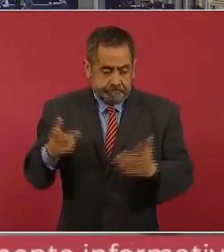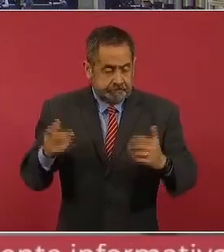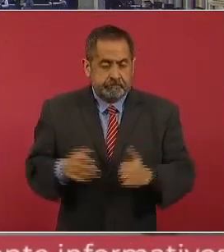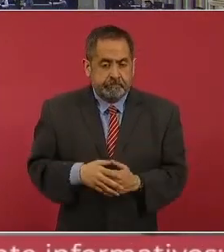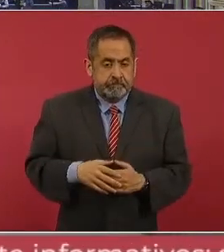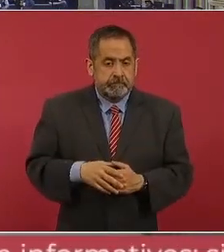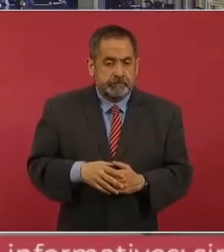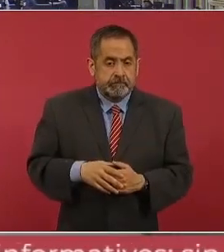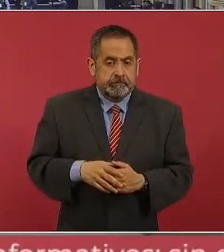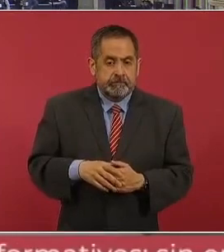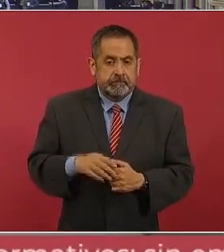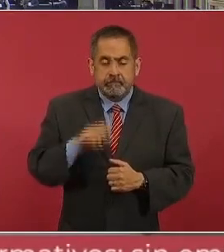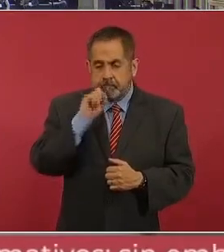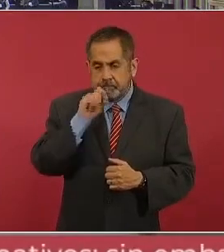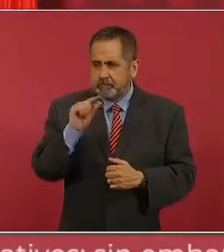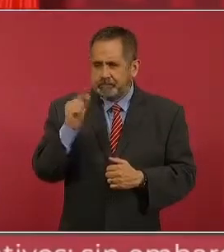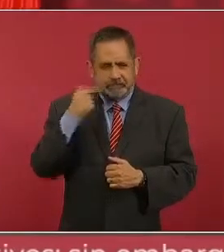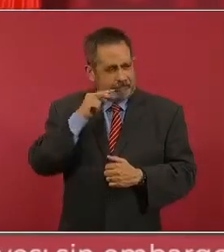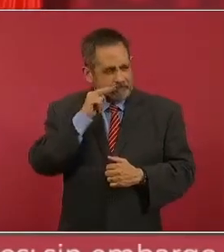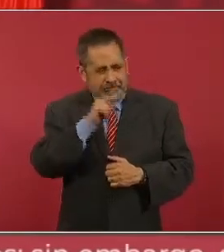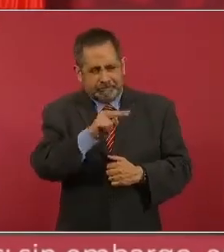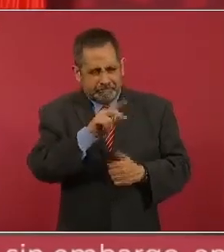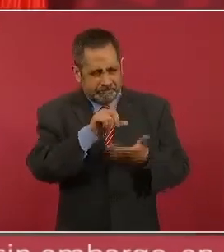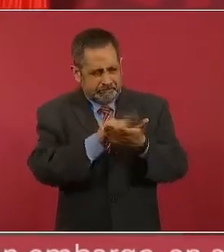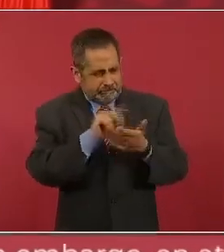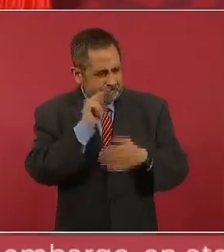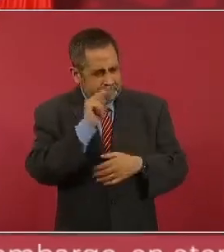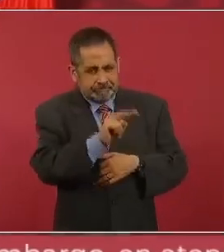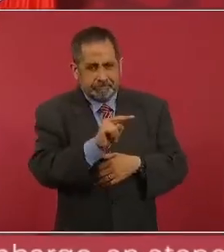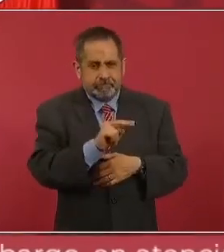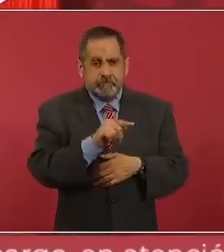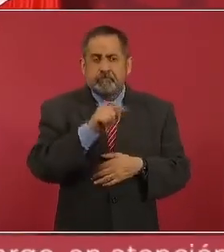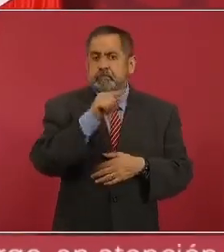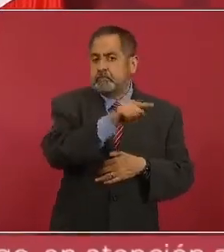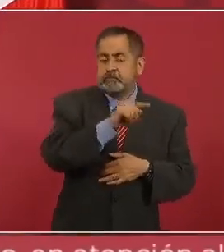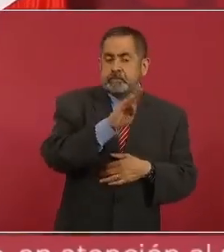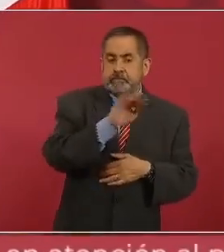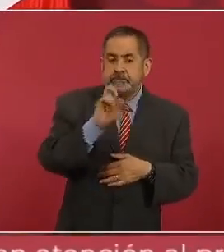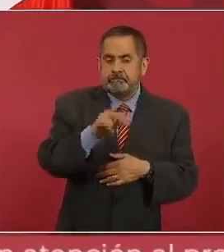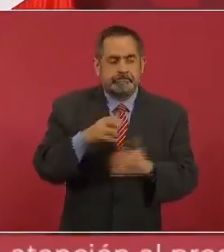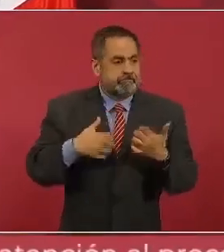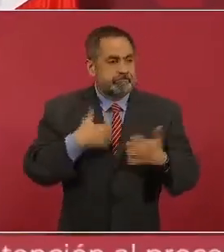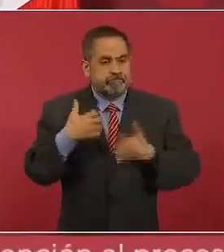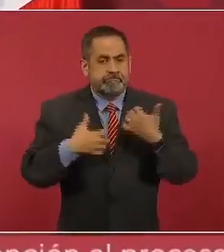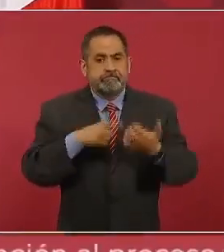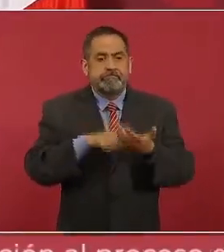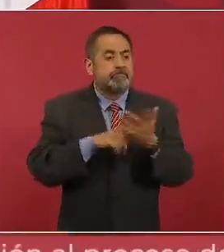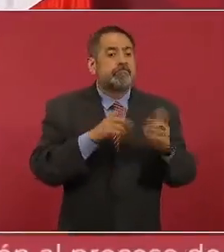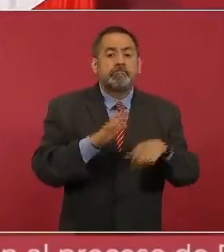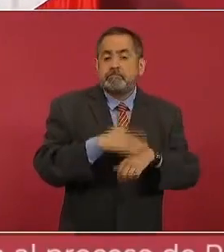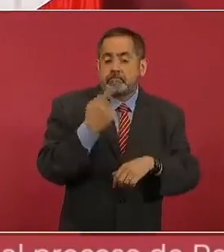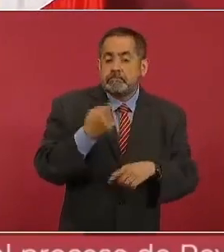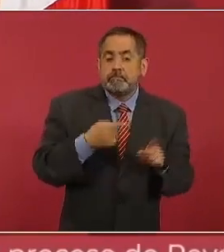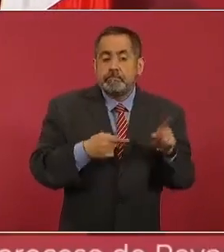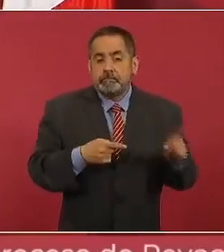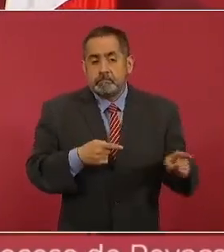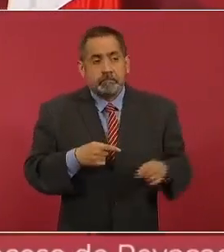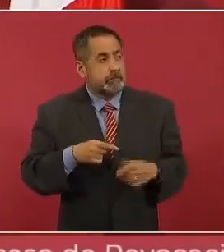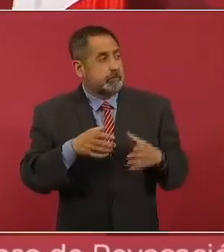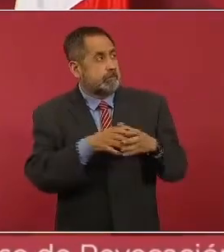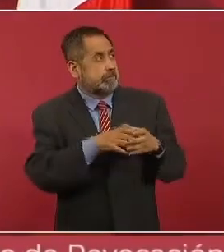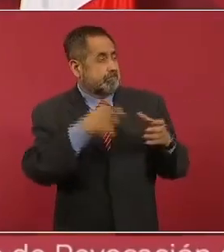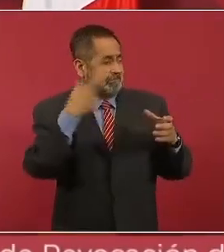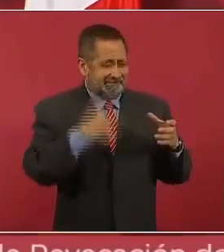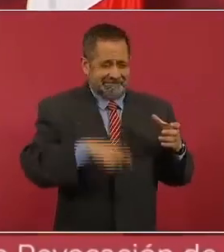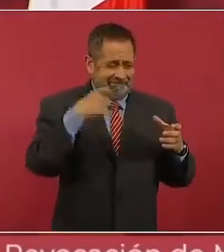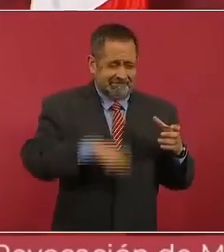Lo acabo de ver también, a ver si lo encuentran, quejándose de que los multimillonarios